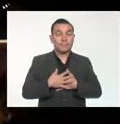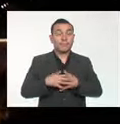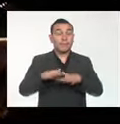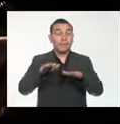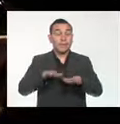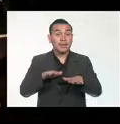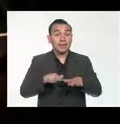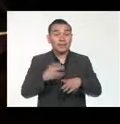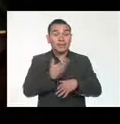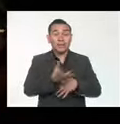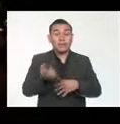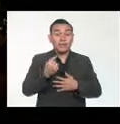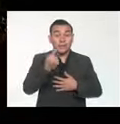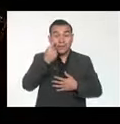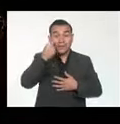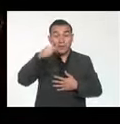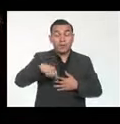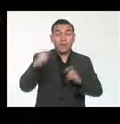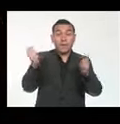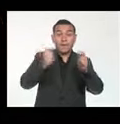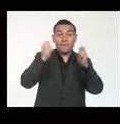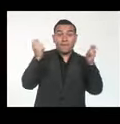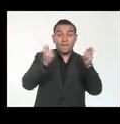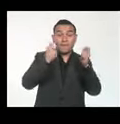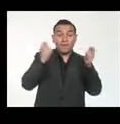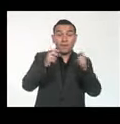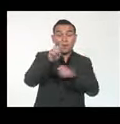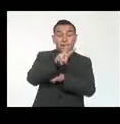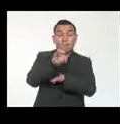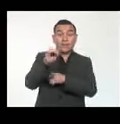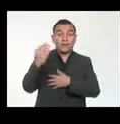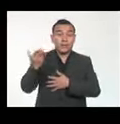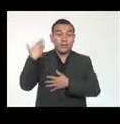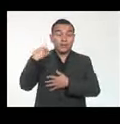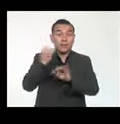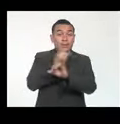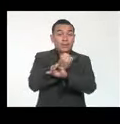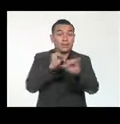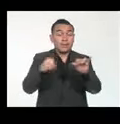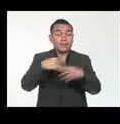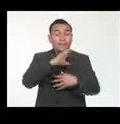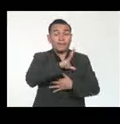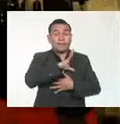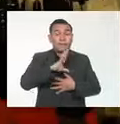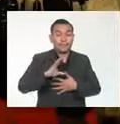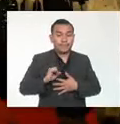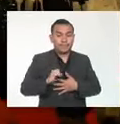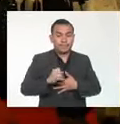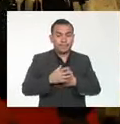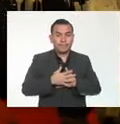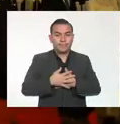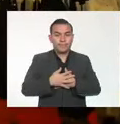Agradecemos su presencia en esta ceremonia de conmemoración del Bicentenario de Independencia de El Salvador.